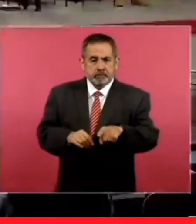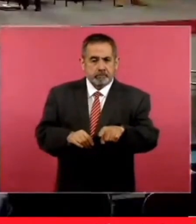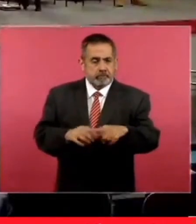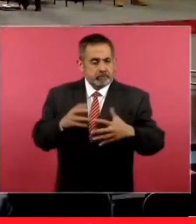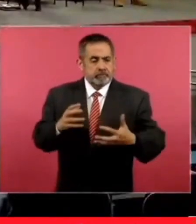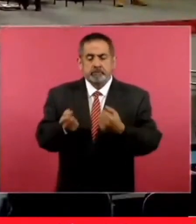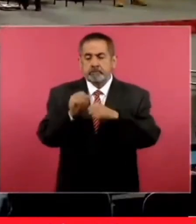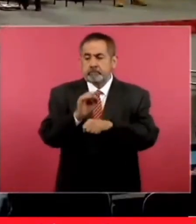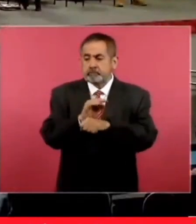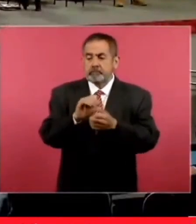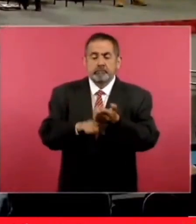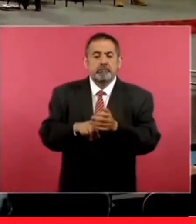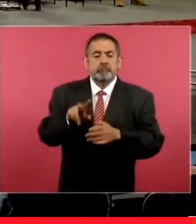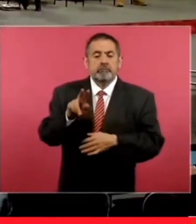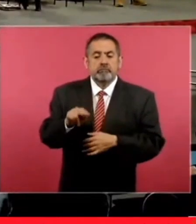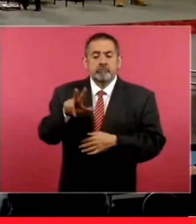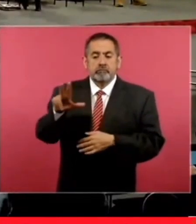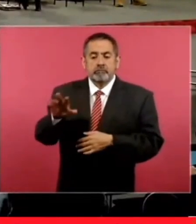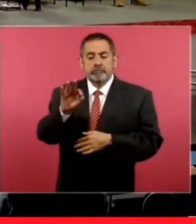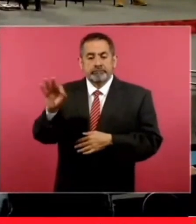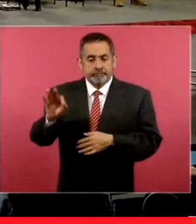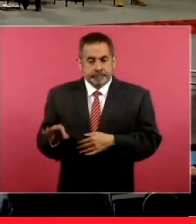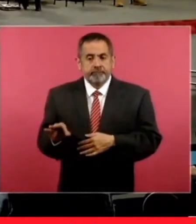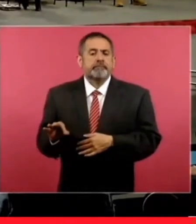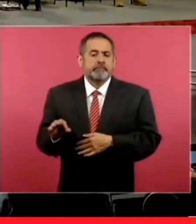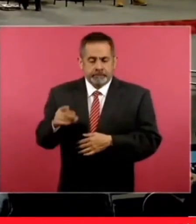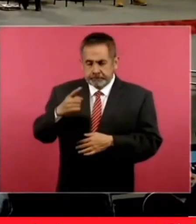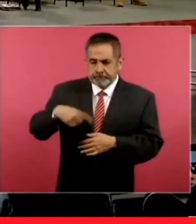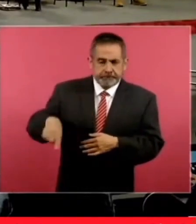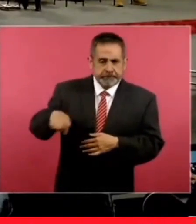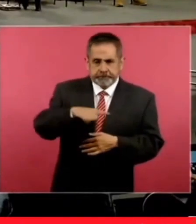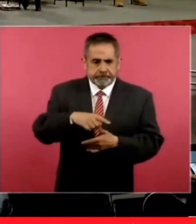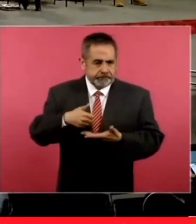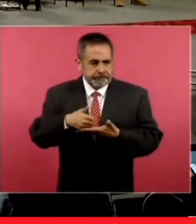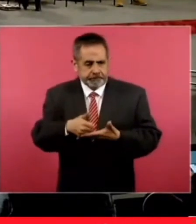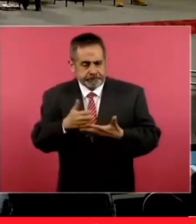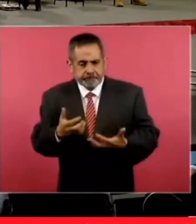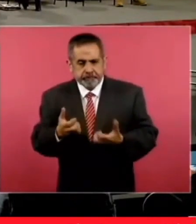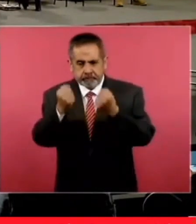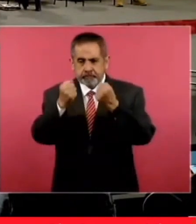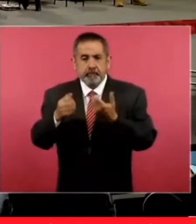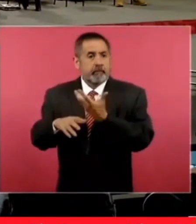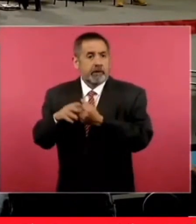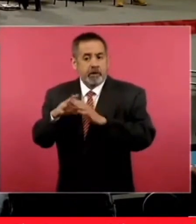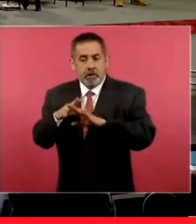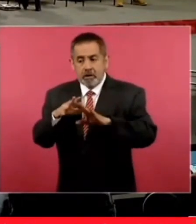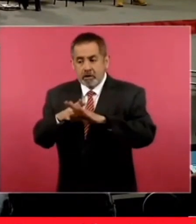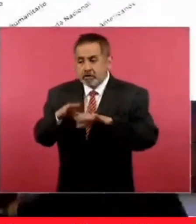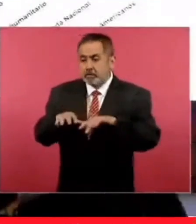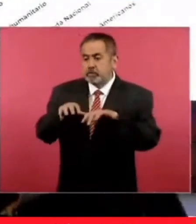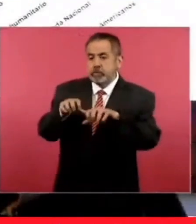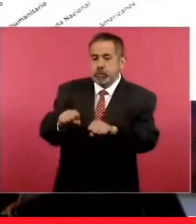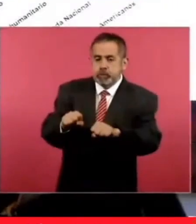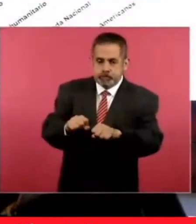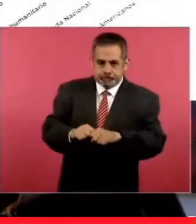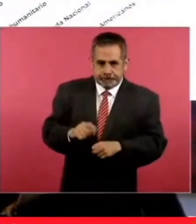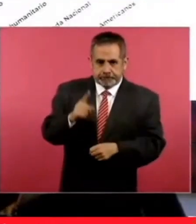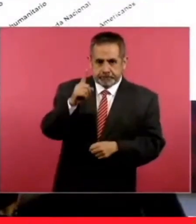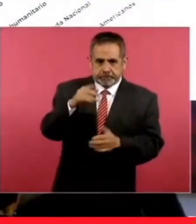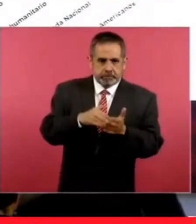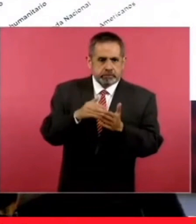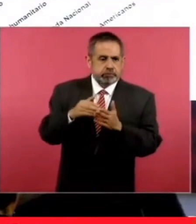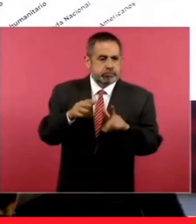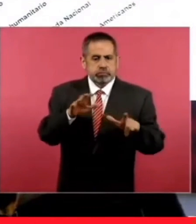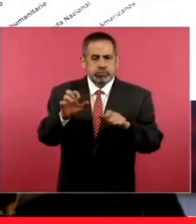rescatado el 88% de de de de de de los migrantes un millón setecientos